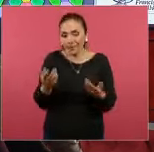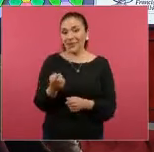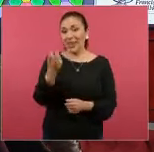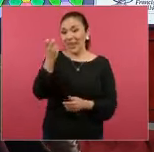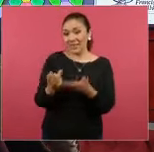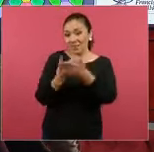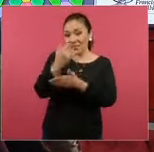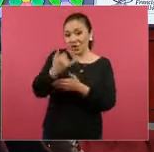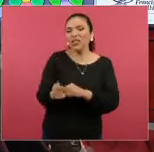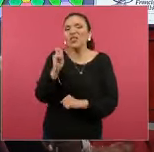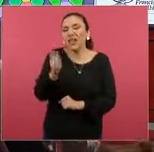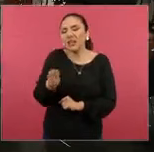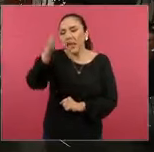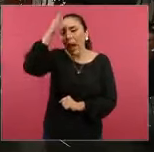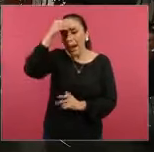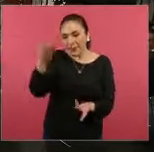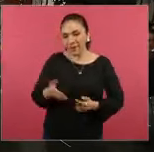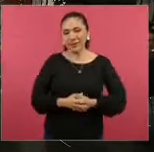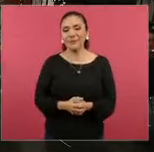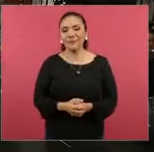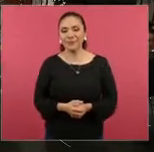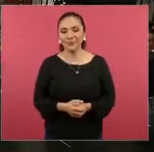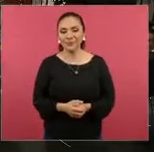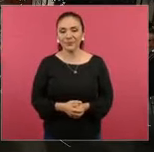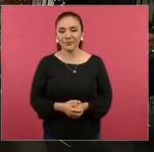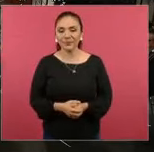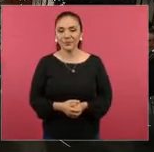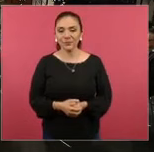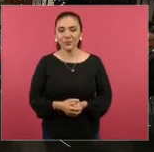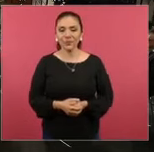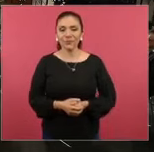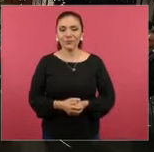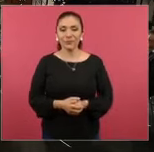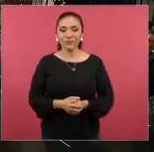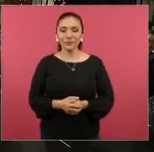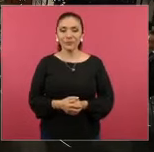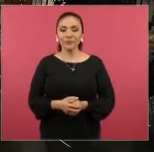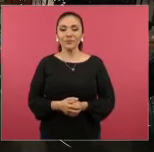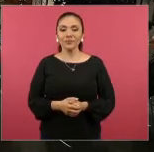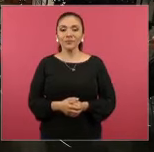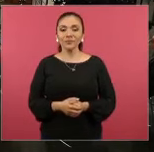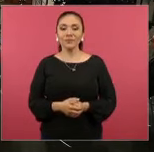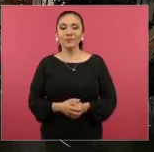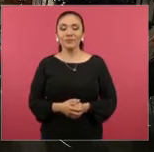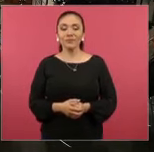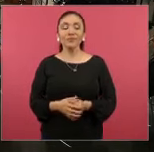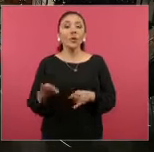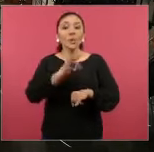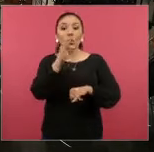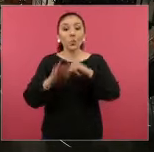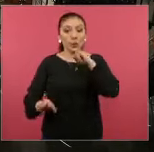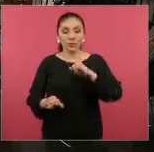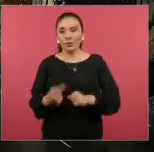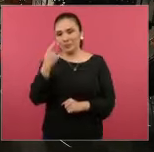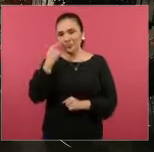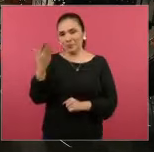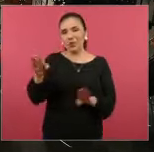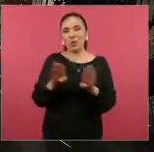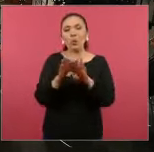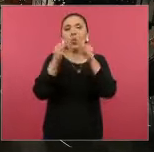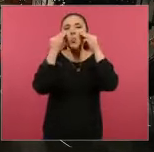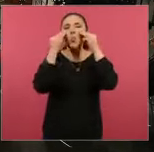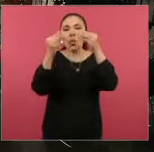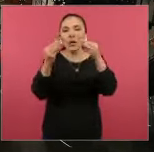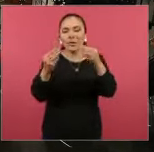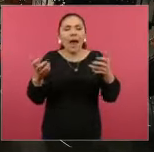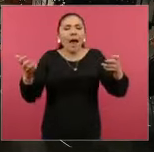proyecto formativo? Avanzamos, por favor. Y finalmente, para terminar esta exposición, una pequeña muestra de